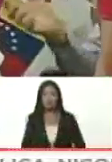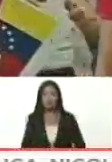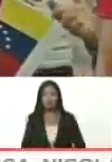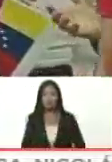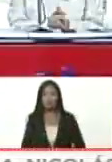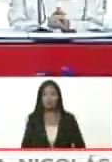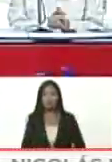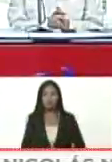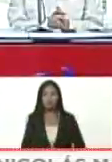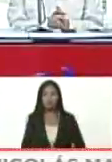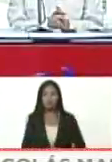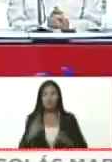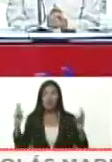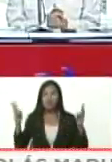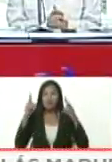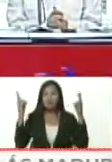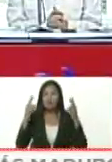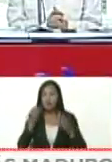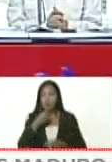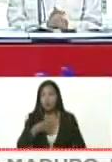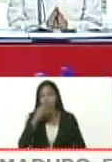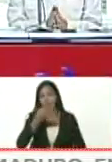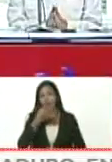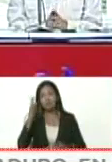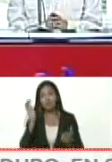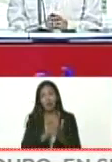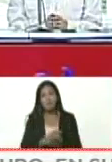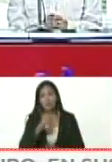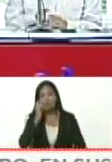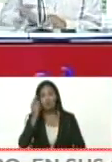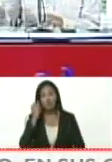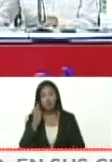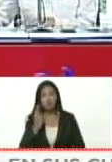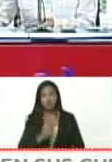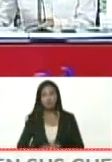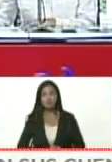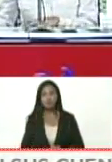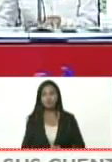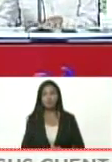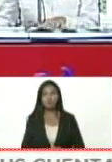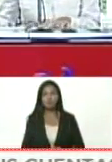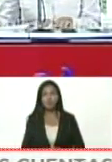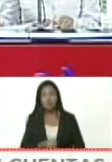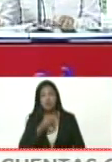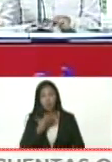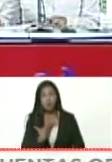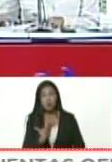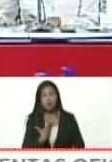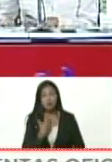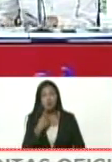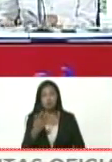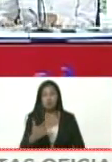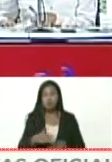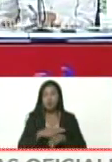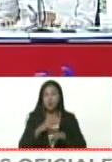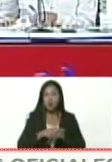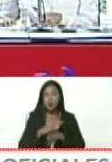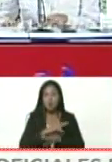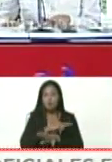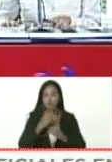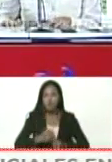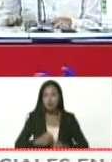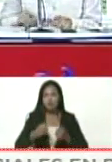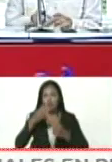Y a la victoria. Bueno, buenas tardes, compañeros, compañeras. Qué bueno este jueves de poder